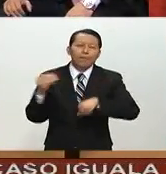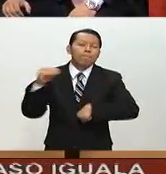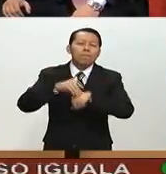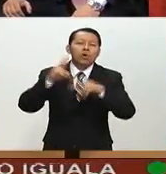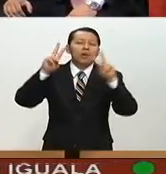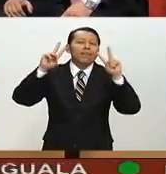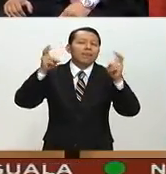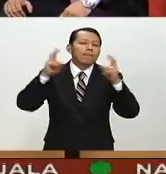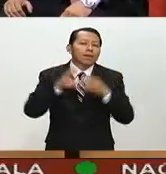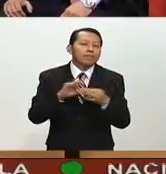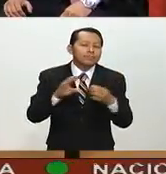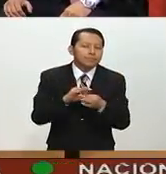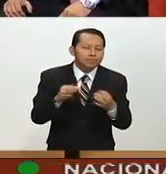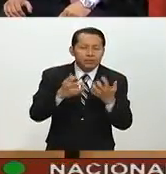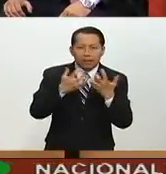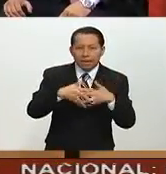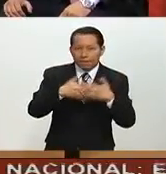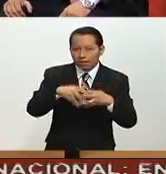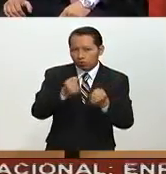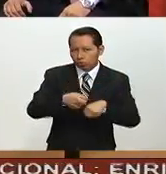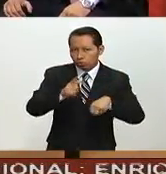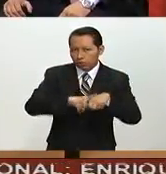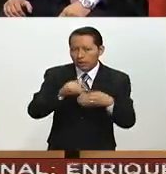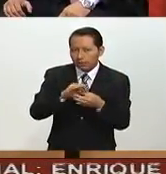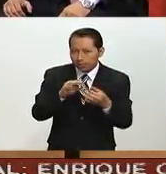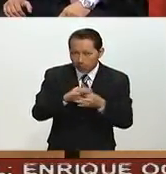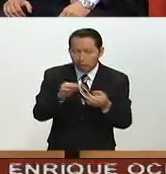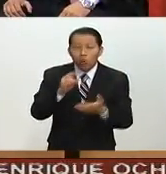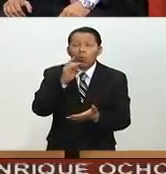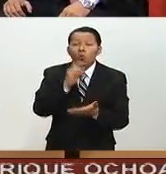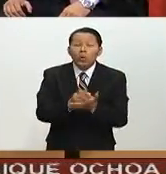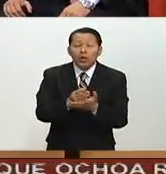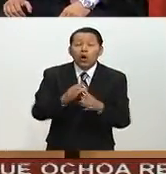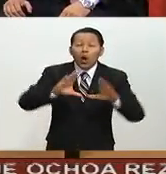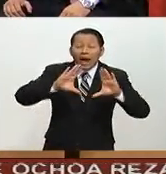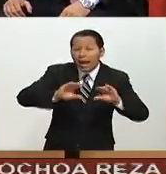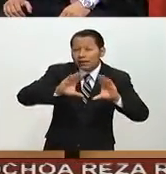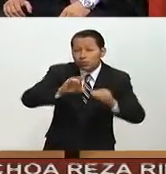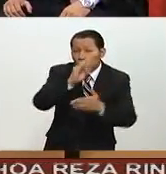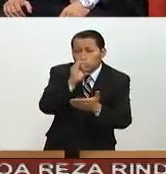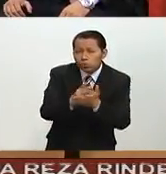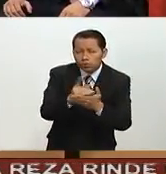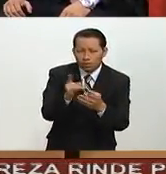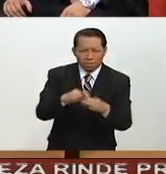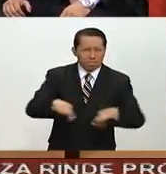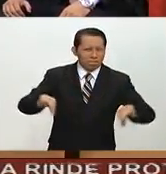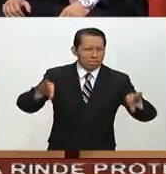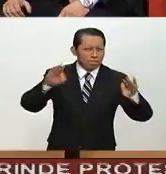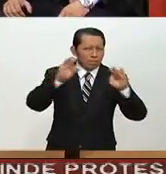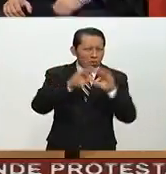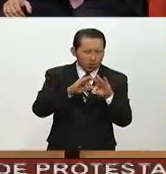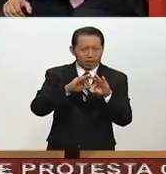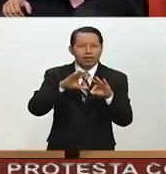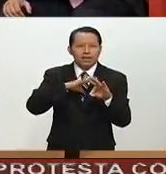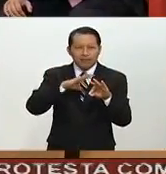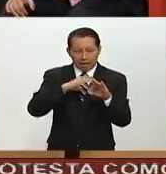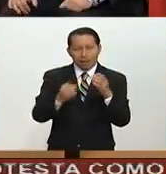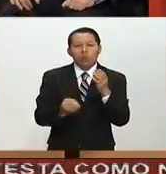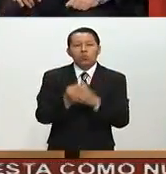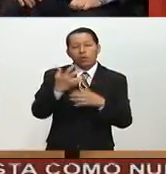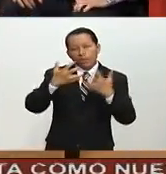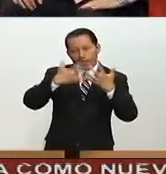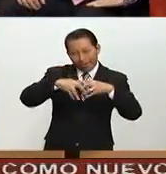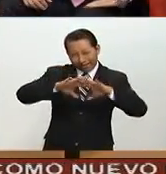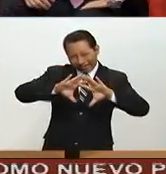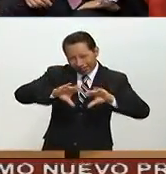tema. Dijo, los emprendedores sociales no solamente enseñan a pescar, sino que quieren revolucionar la industria de la pesca. Entonces, justamente esta mentalidad del emprendedor